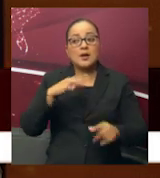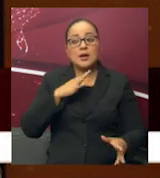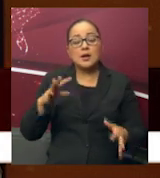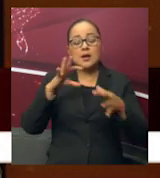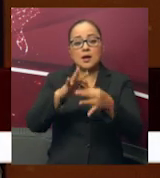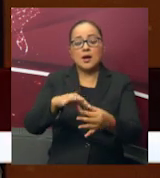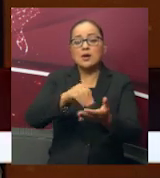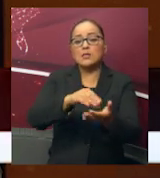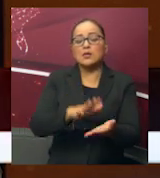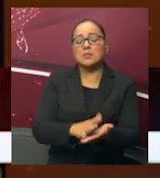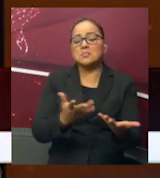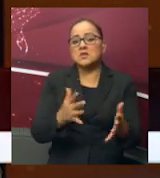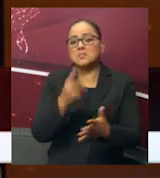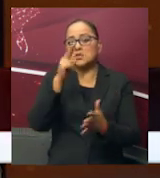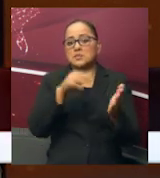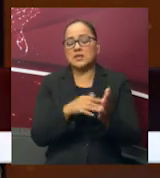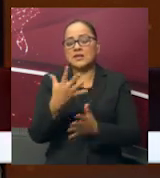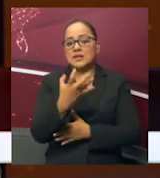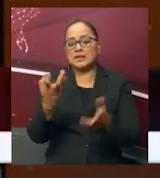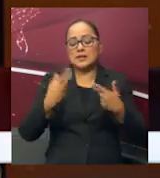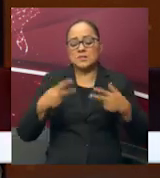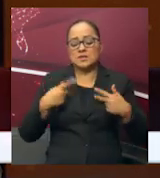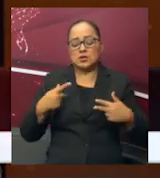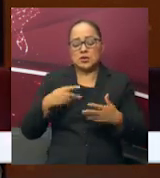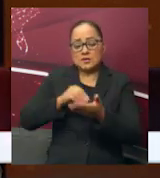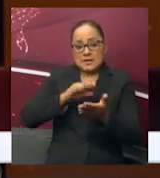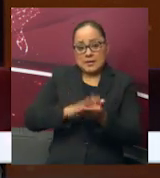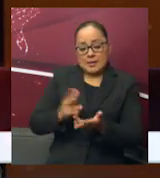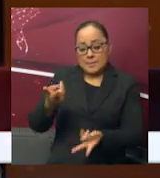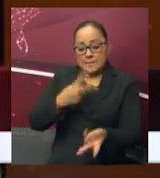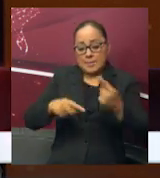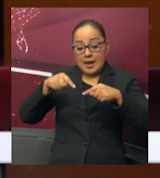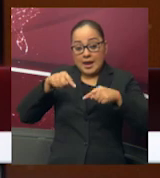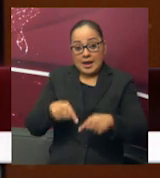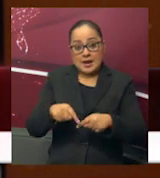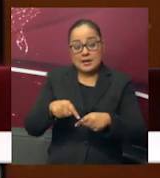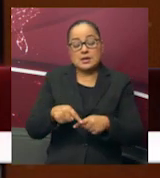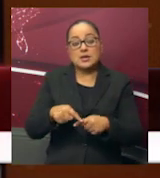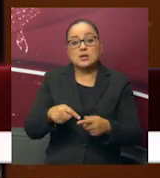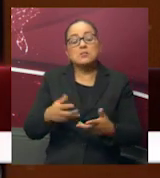más de 2.500 personas. Fue